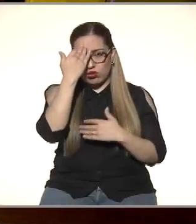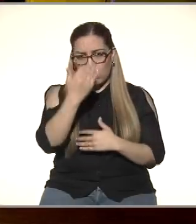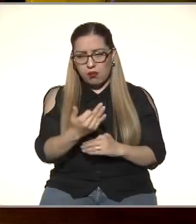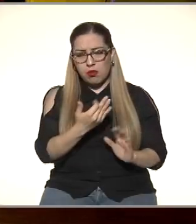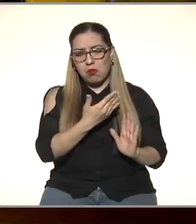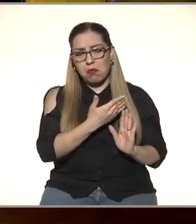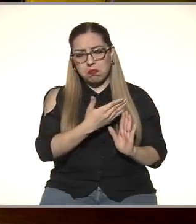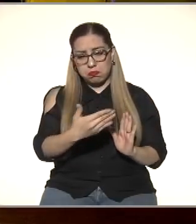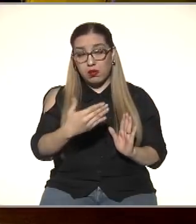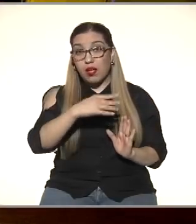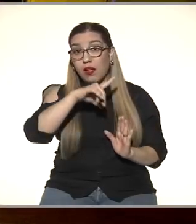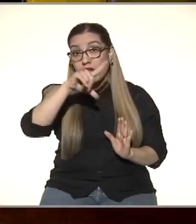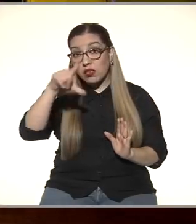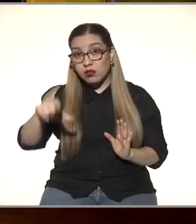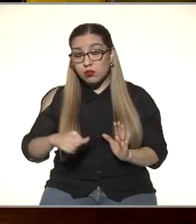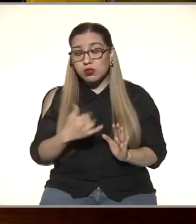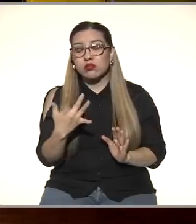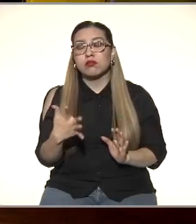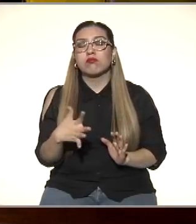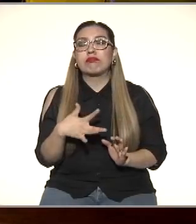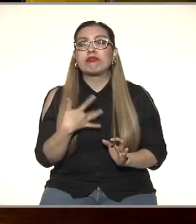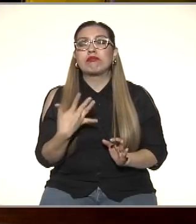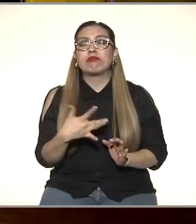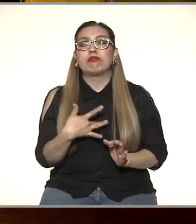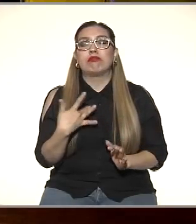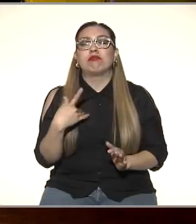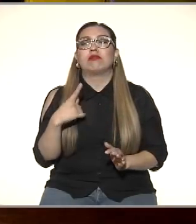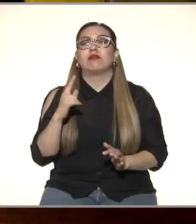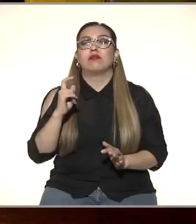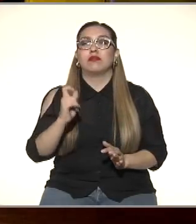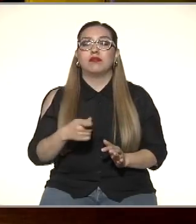ese trancazo, ¿qué sientes? ¿Qué significa? A